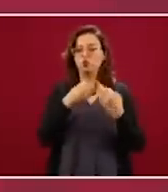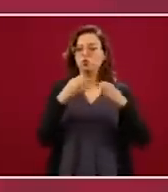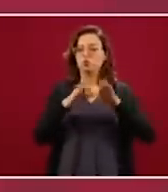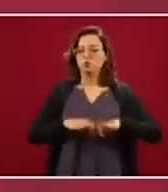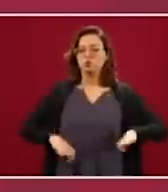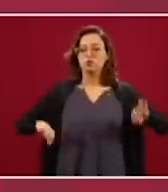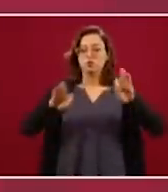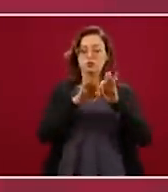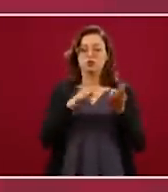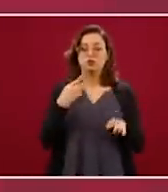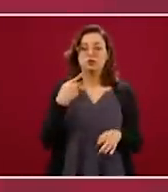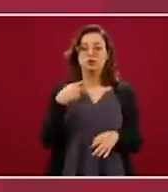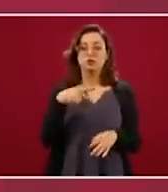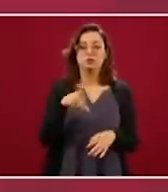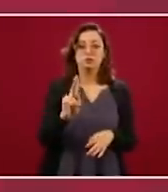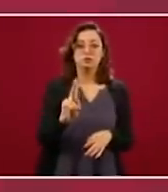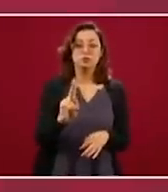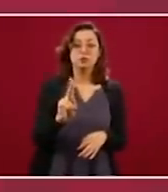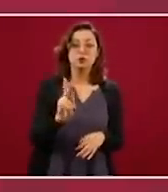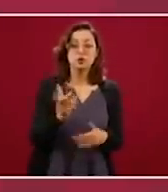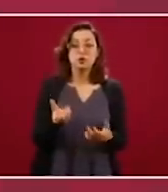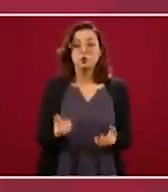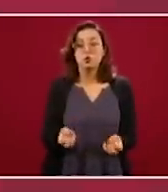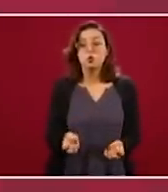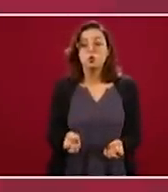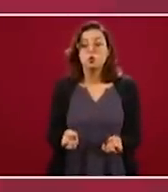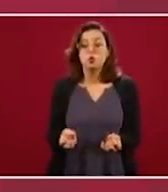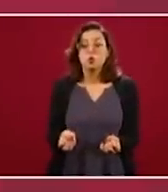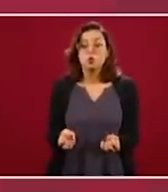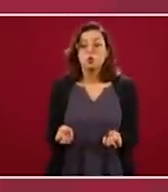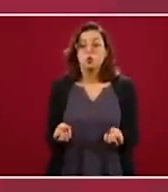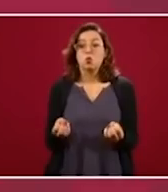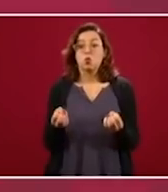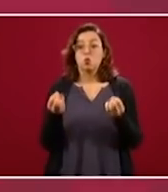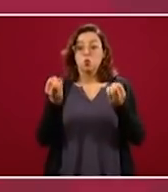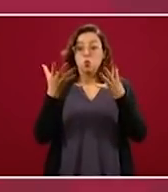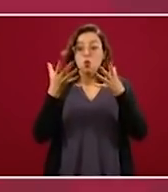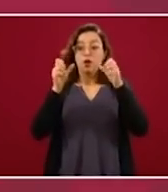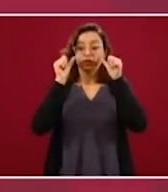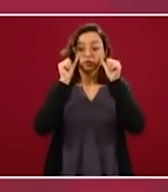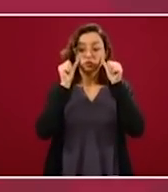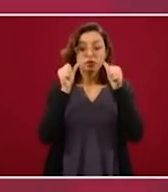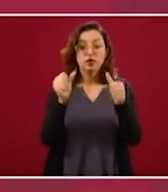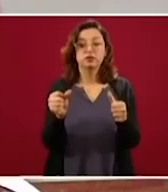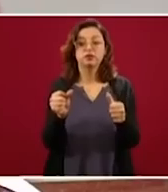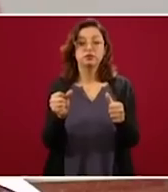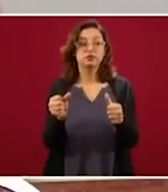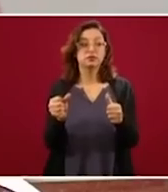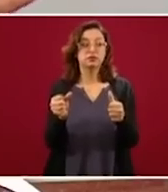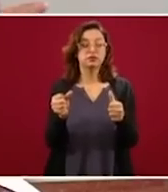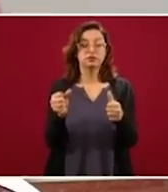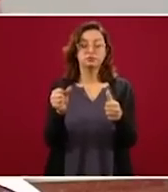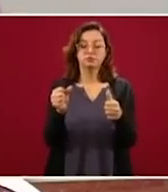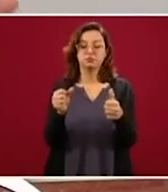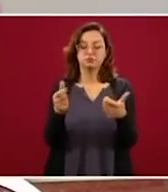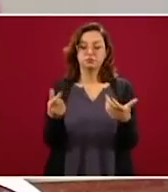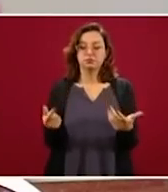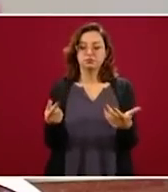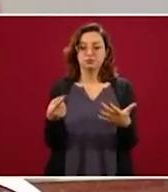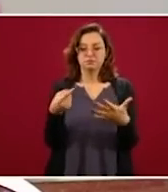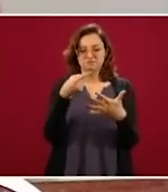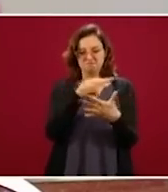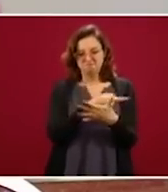¿cuántas podemos atender que tengan